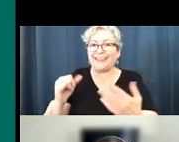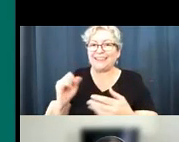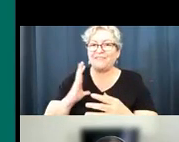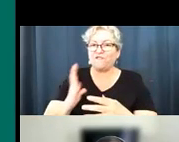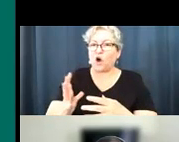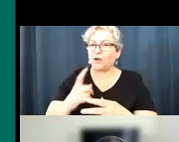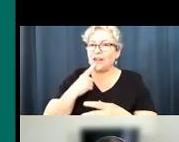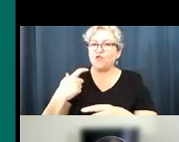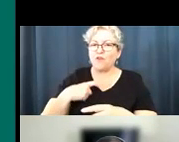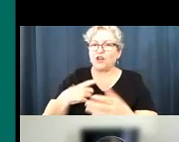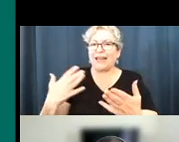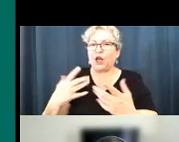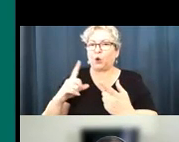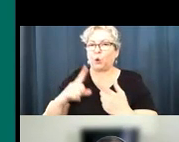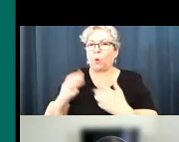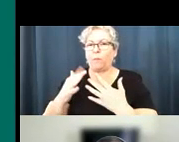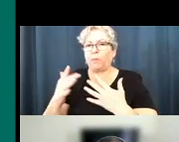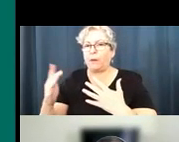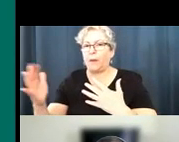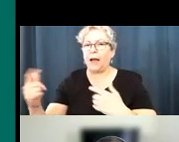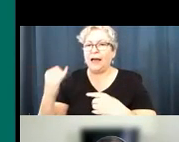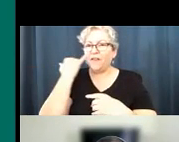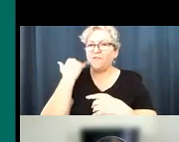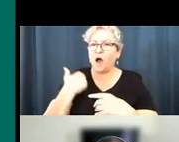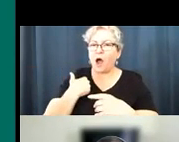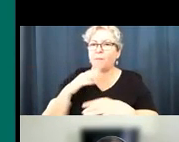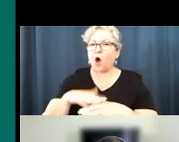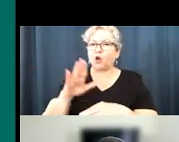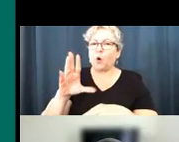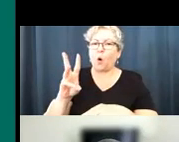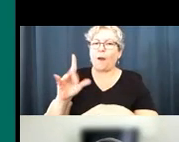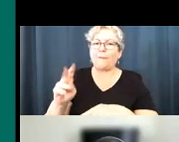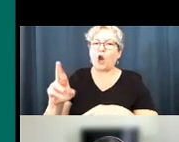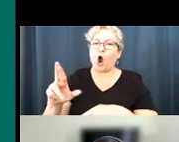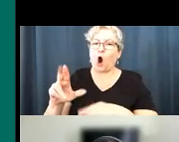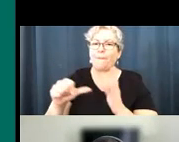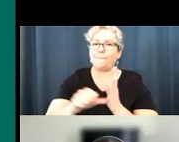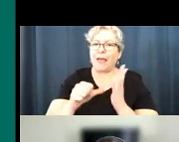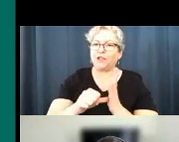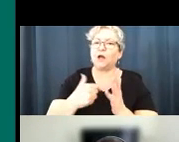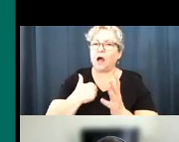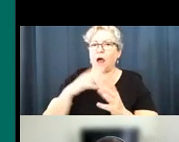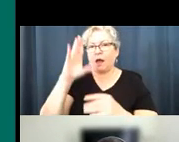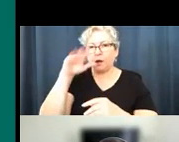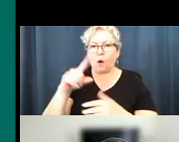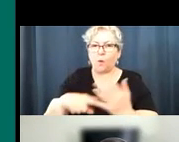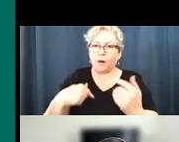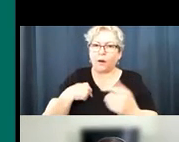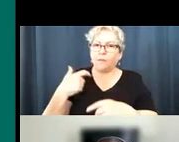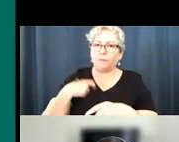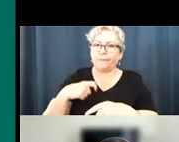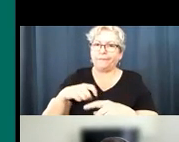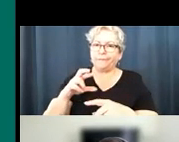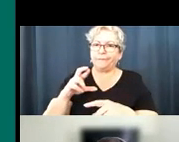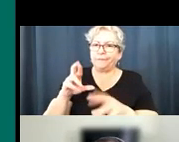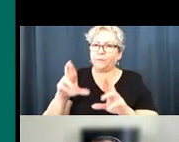poner aquí, regístrese aquí. No tiene que poner registres aquí para bla, bla, bla. Pero para nuestra página del webinario, yo sé, si yo